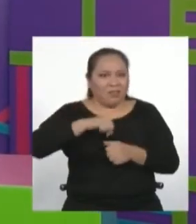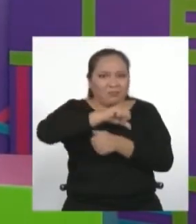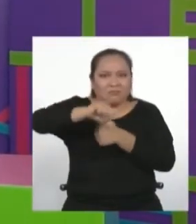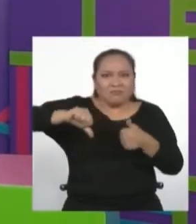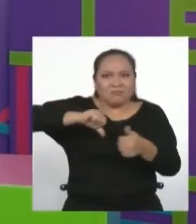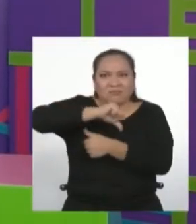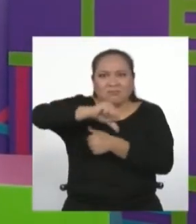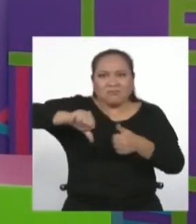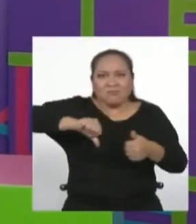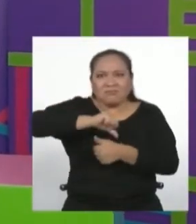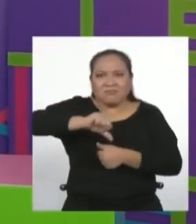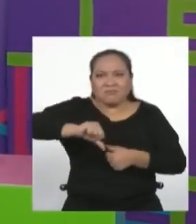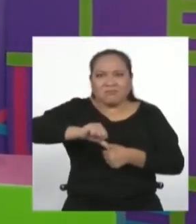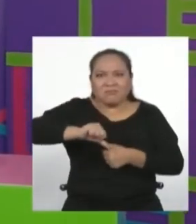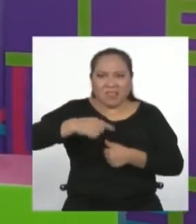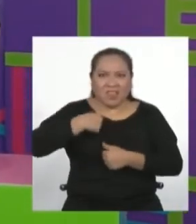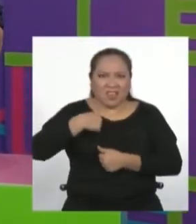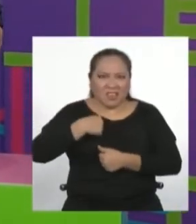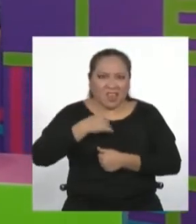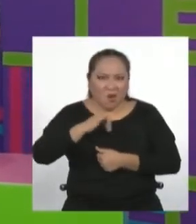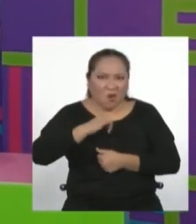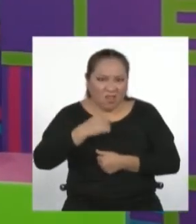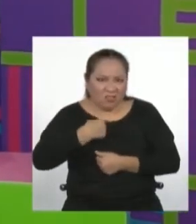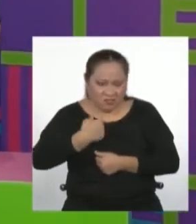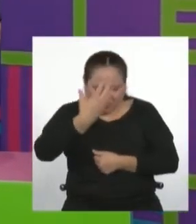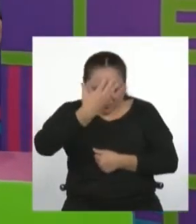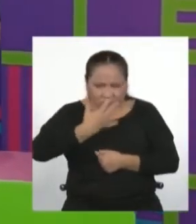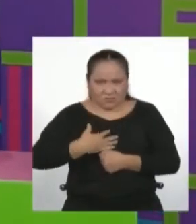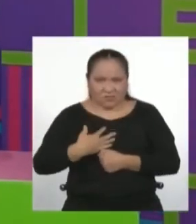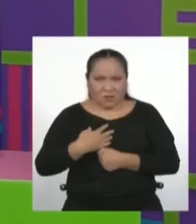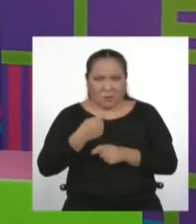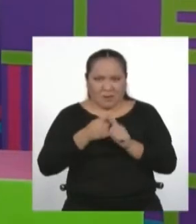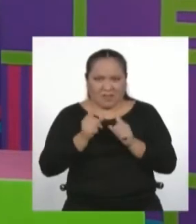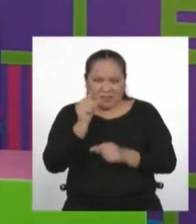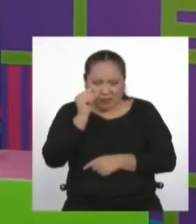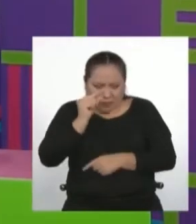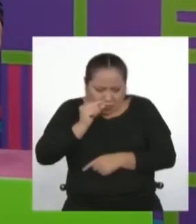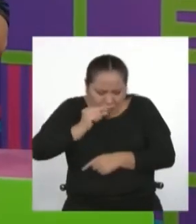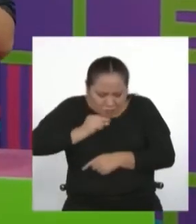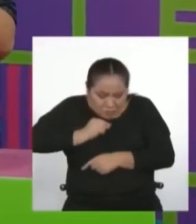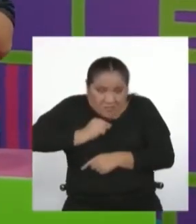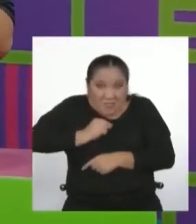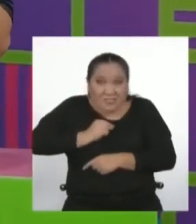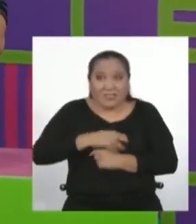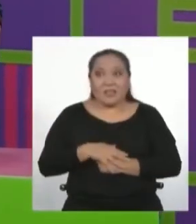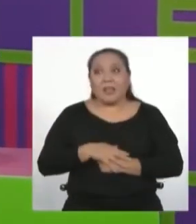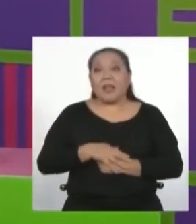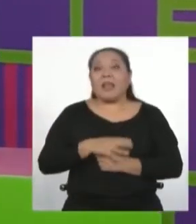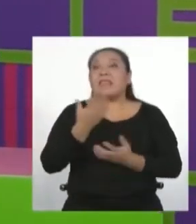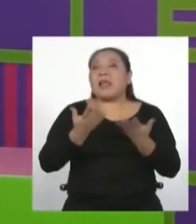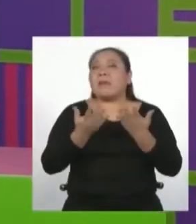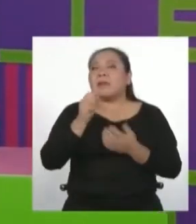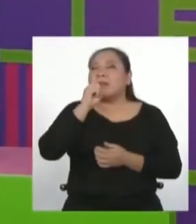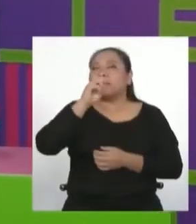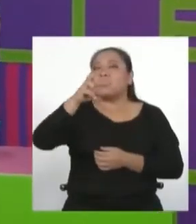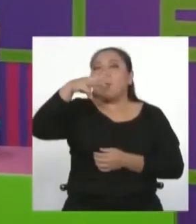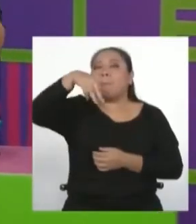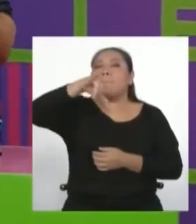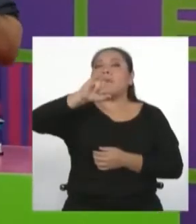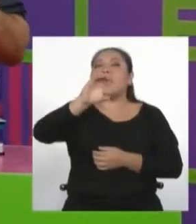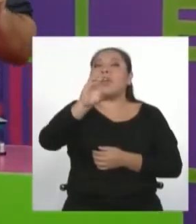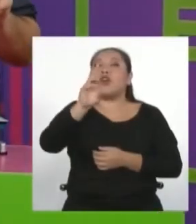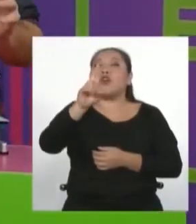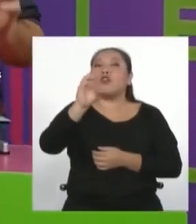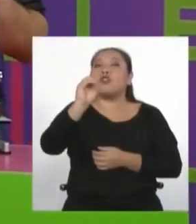y es más, técnicamente somos nosotros, solo que chiquititos. A veces le decimos microscópico y si es